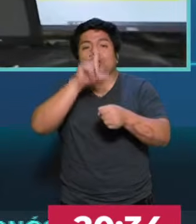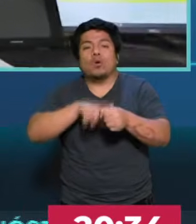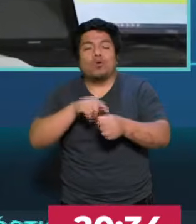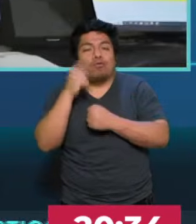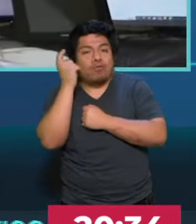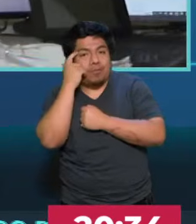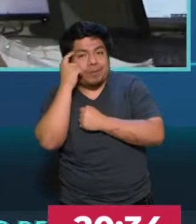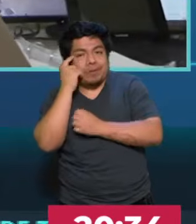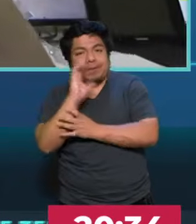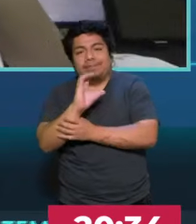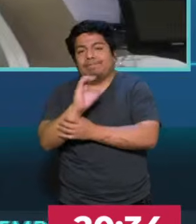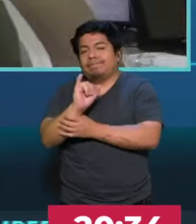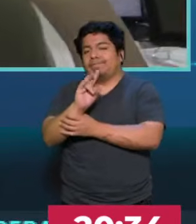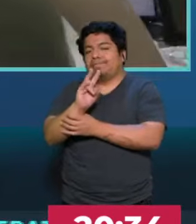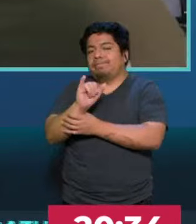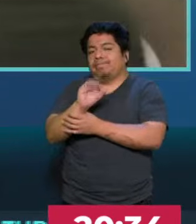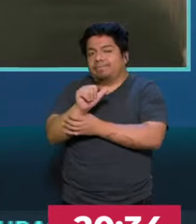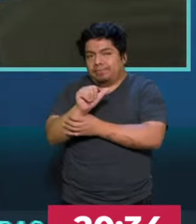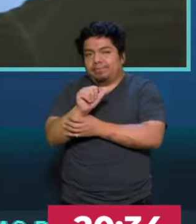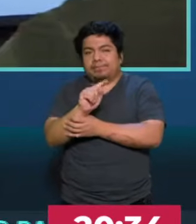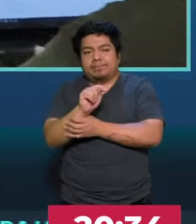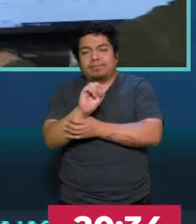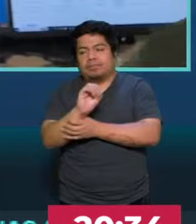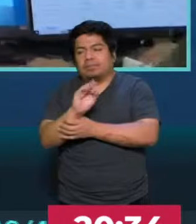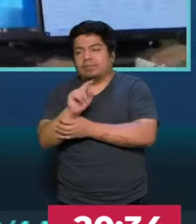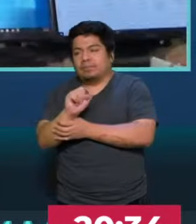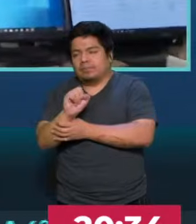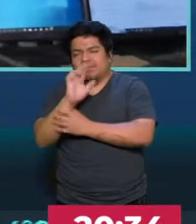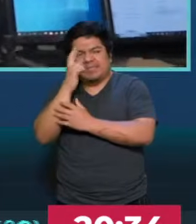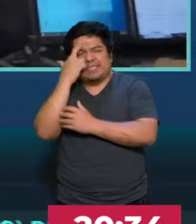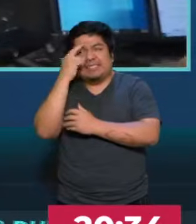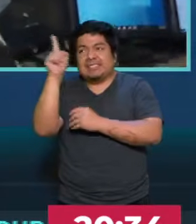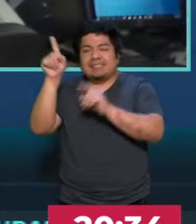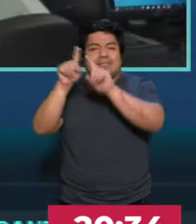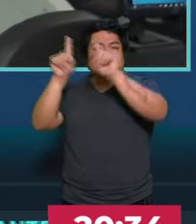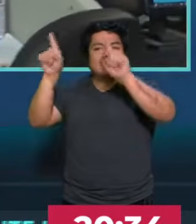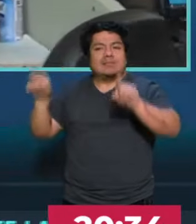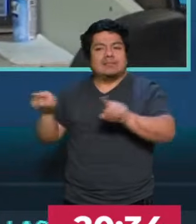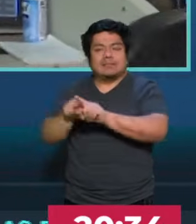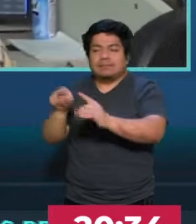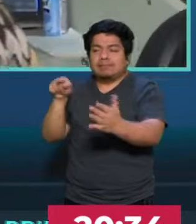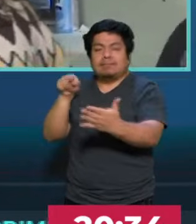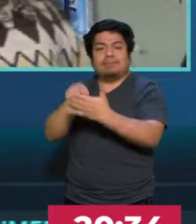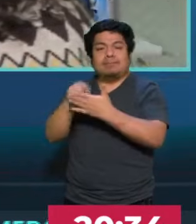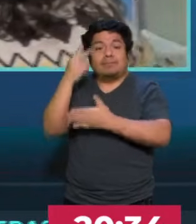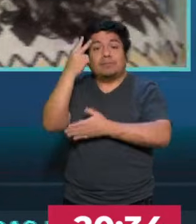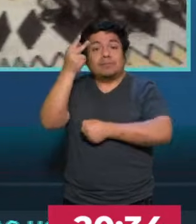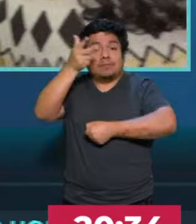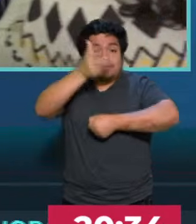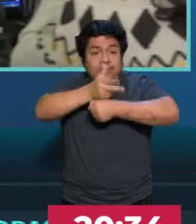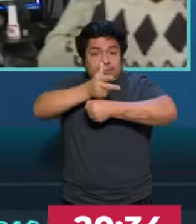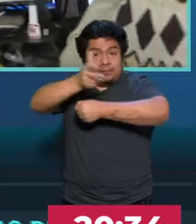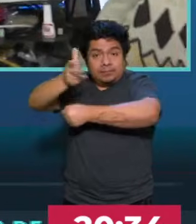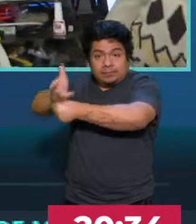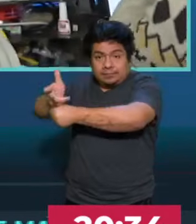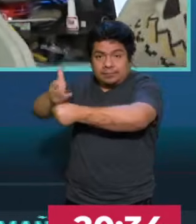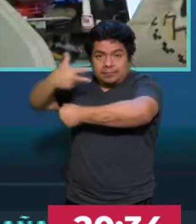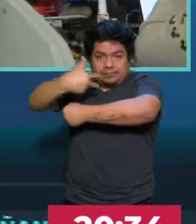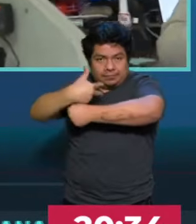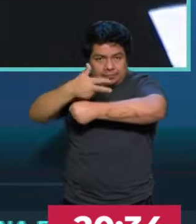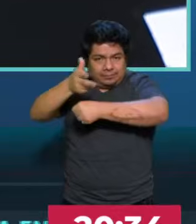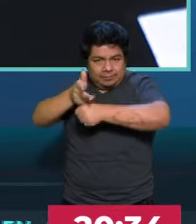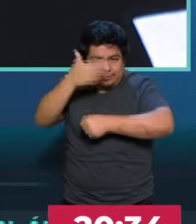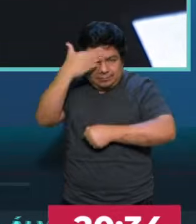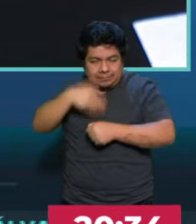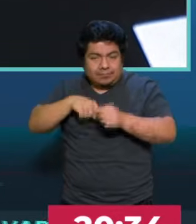se registra en el caso de los tótems, las cajas metálicas que tienen 2 cámaras, una a cada lado, o también con los